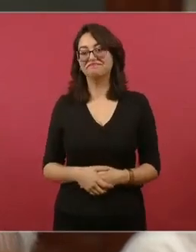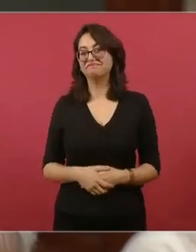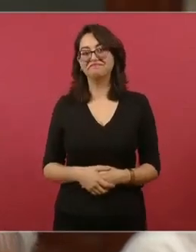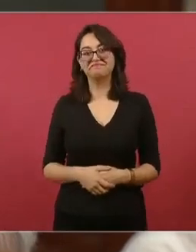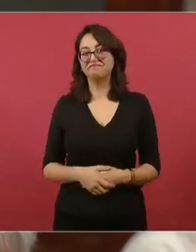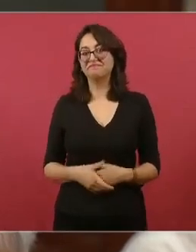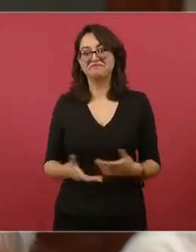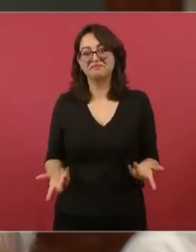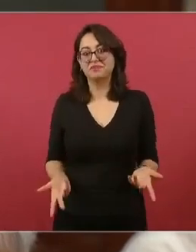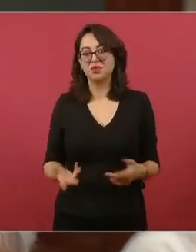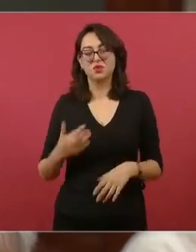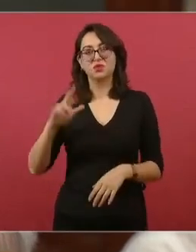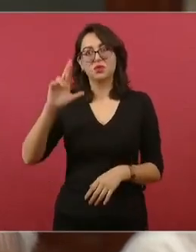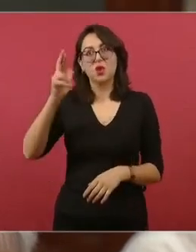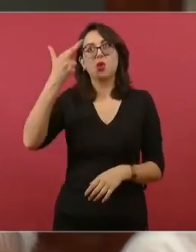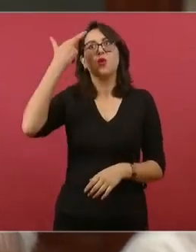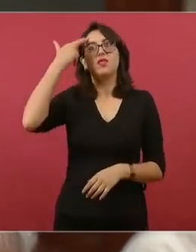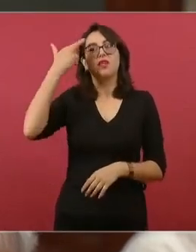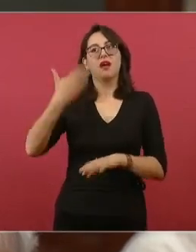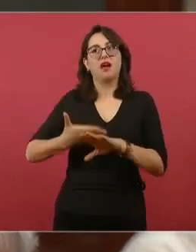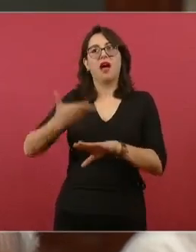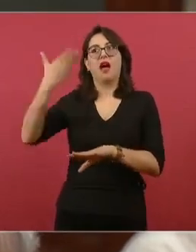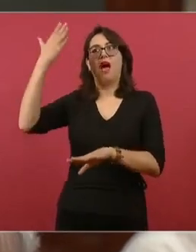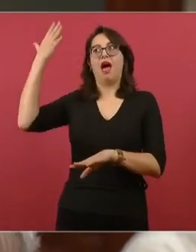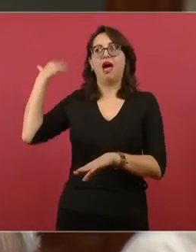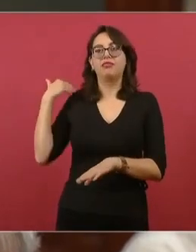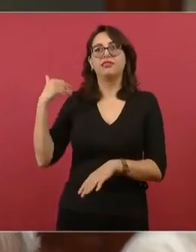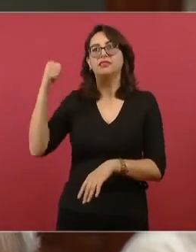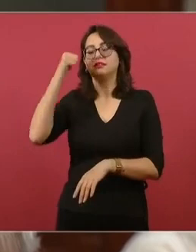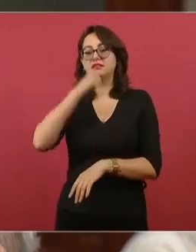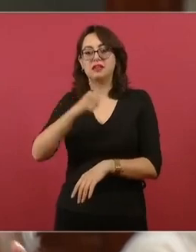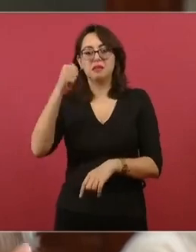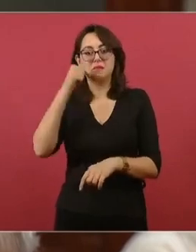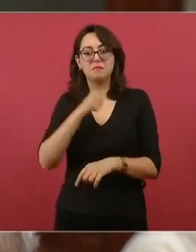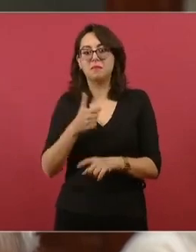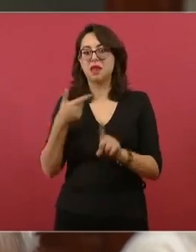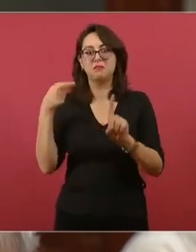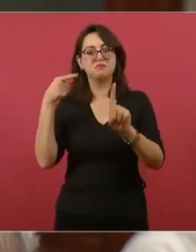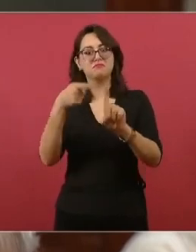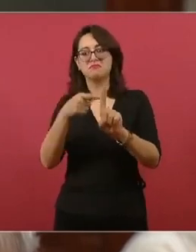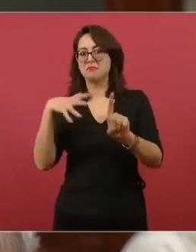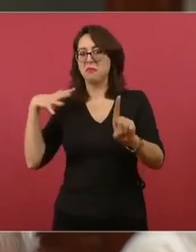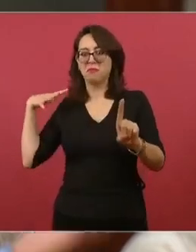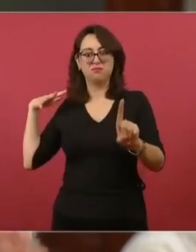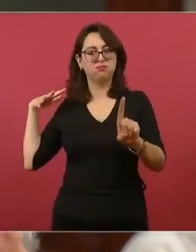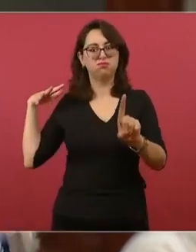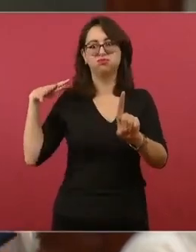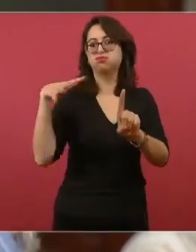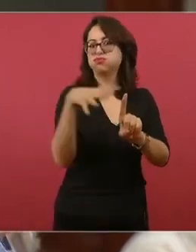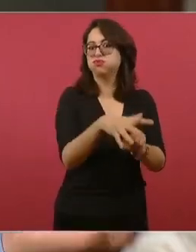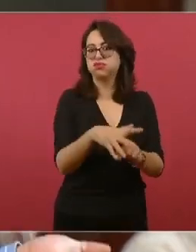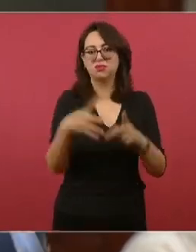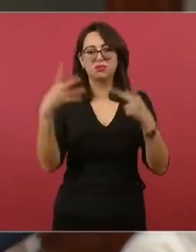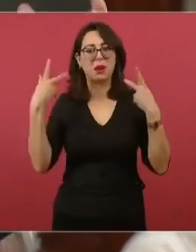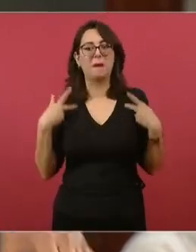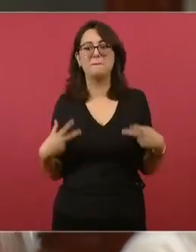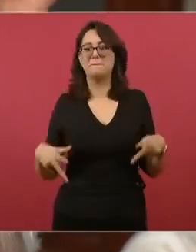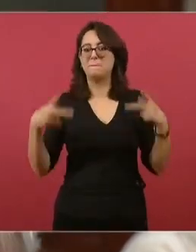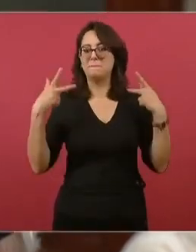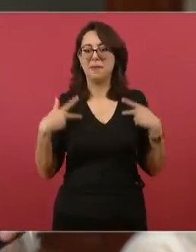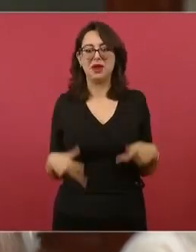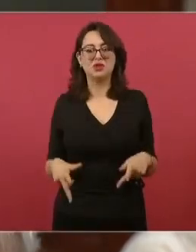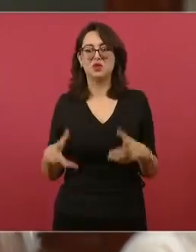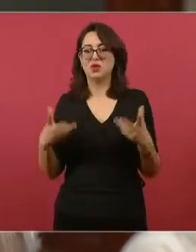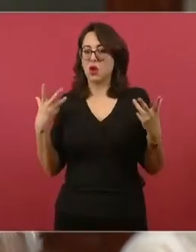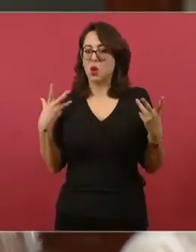que hemos tenido el privilegio de acompañarlo en sus giras, presidente, ellos me platicaban, es que en la comunidad o la gente era la que nos llevaba